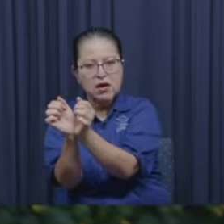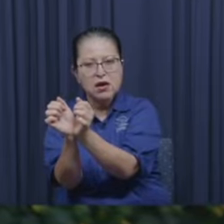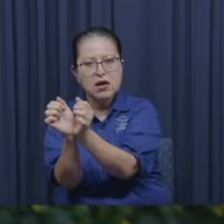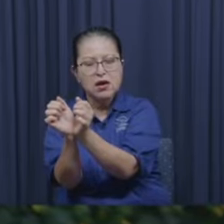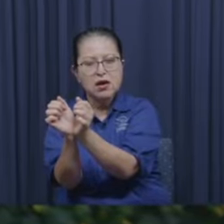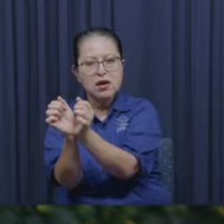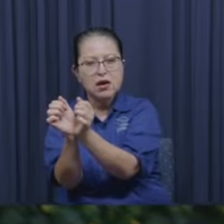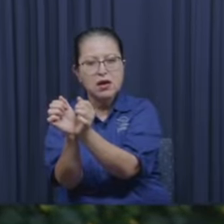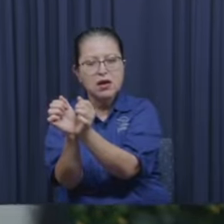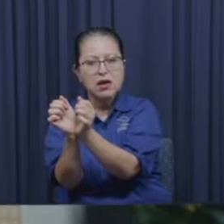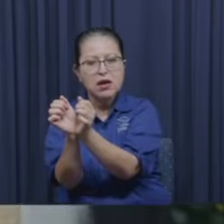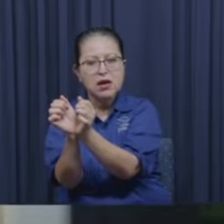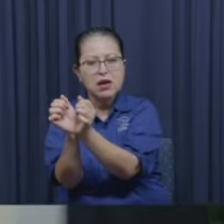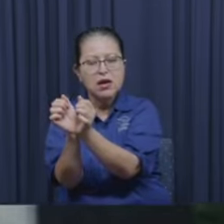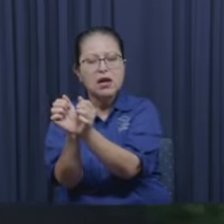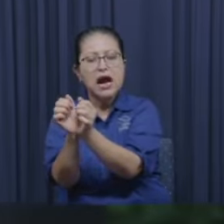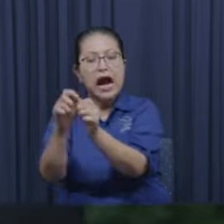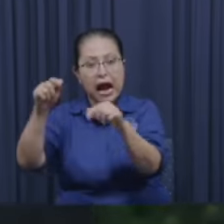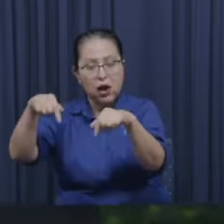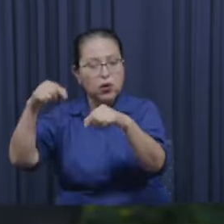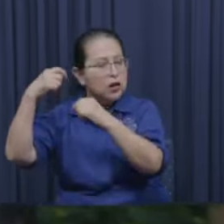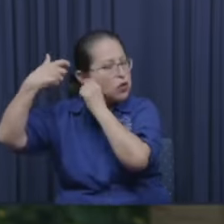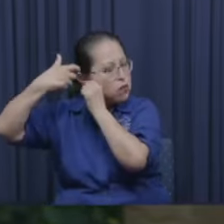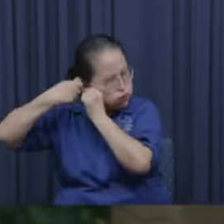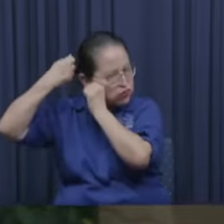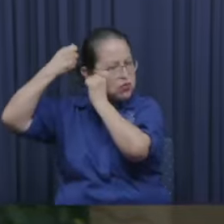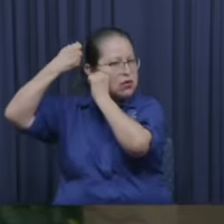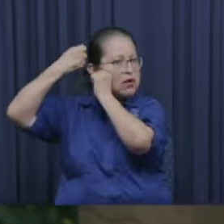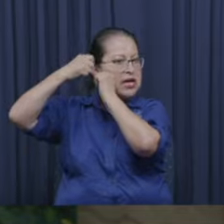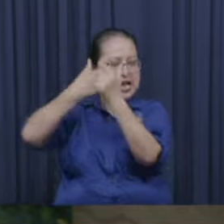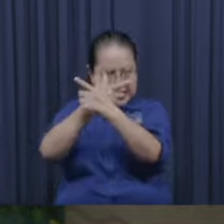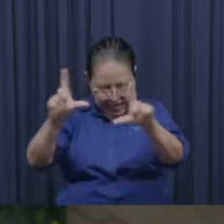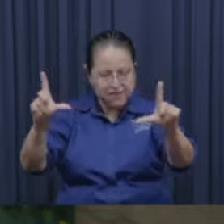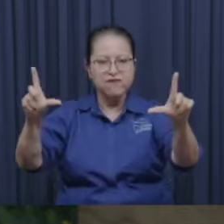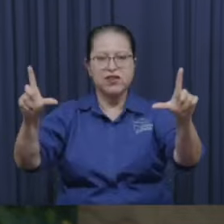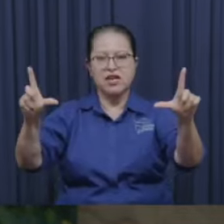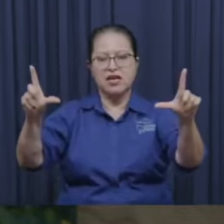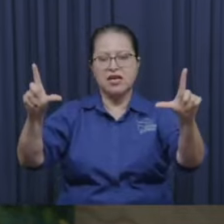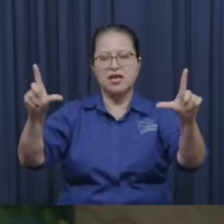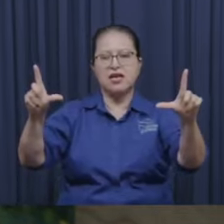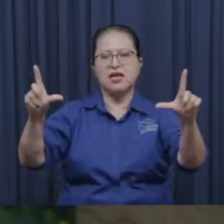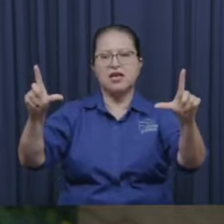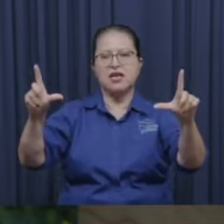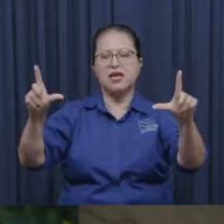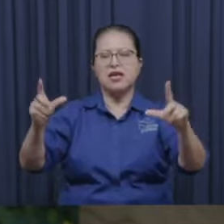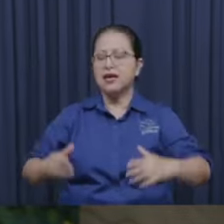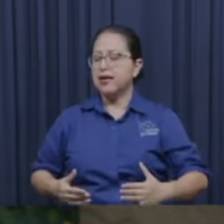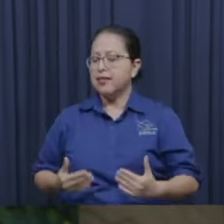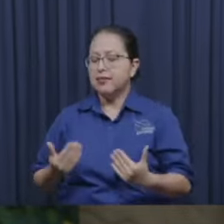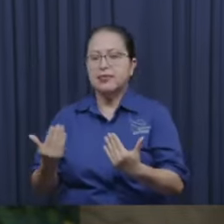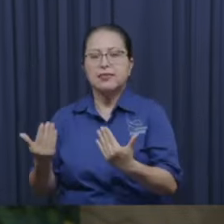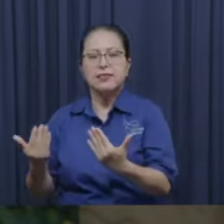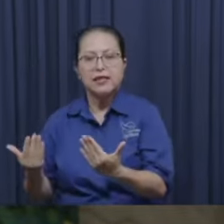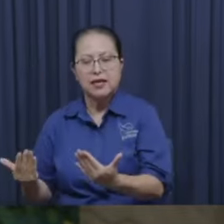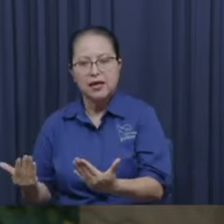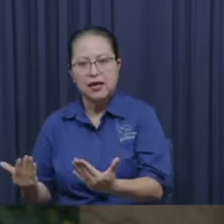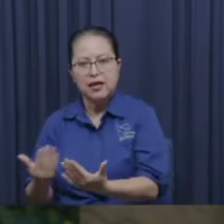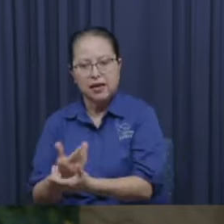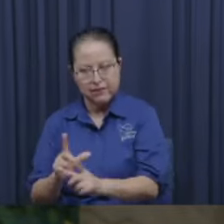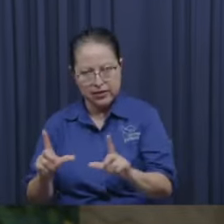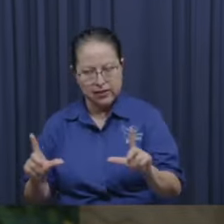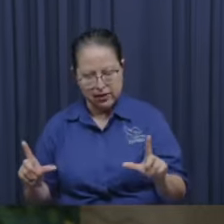está con libertad está entregando valga la redundancia su